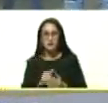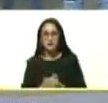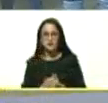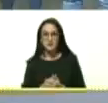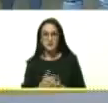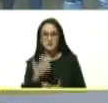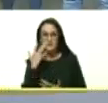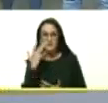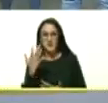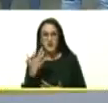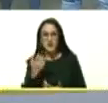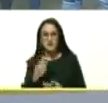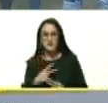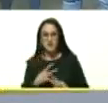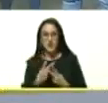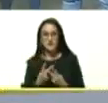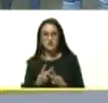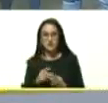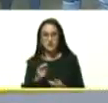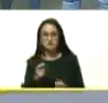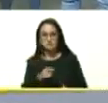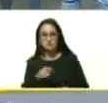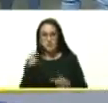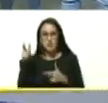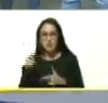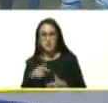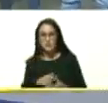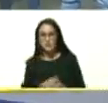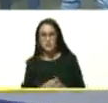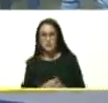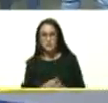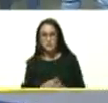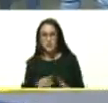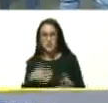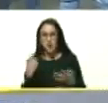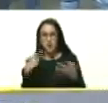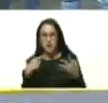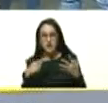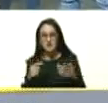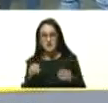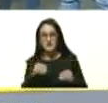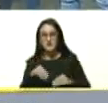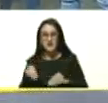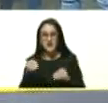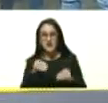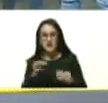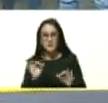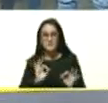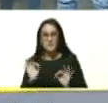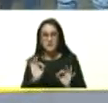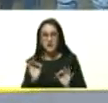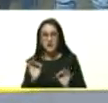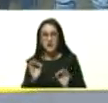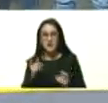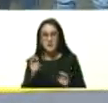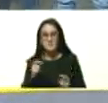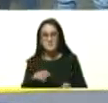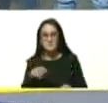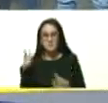ver la vocación exportadora. ¿Cuáles son las tierras que vas a preparar para exportar en